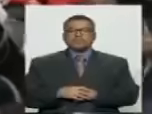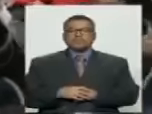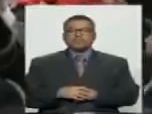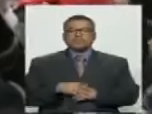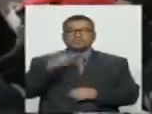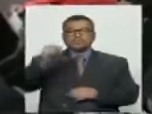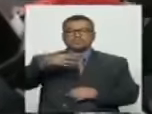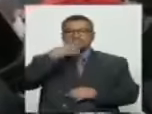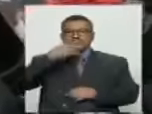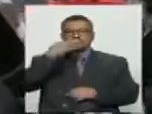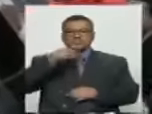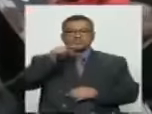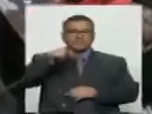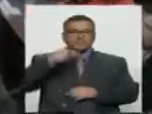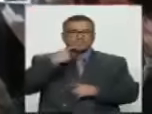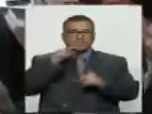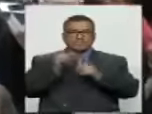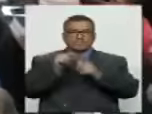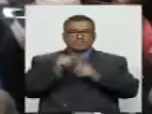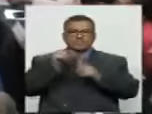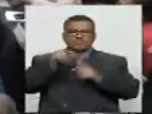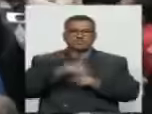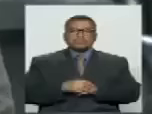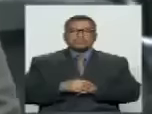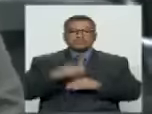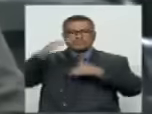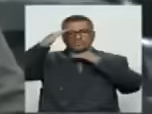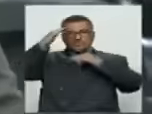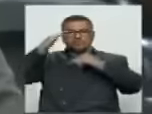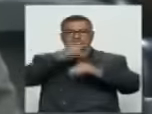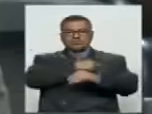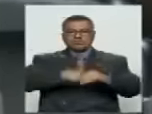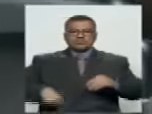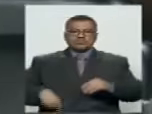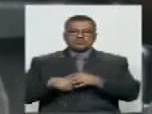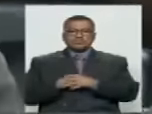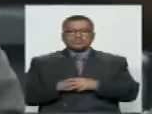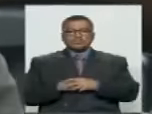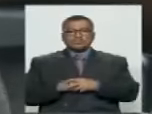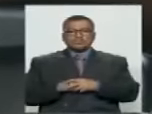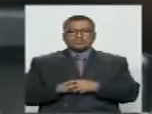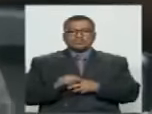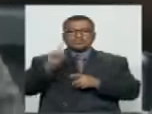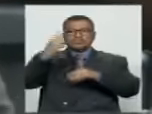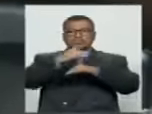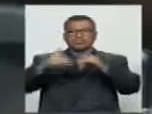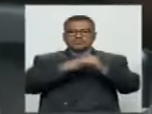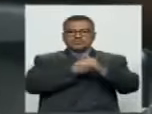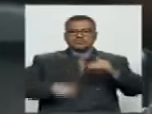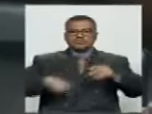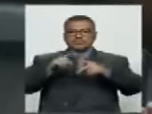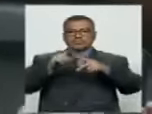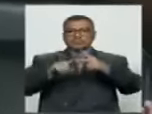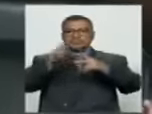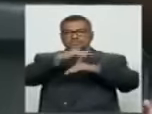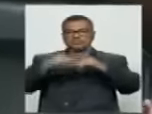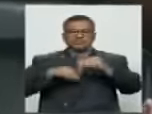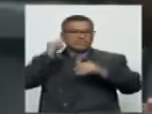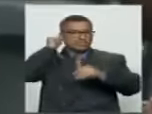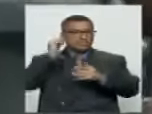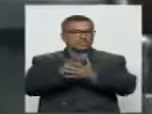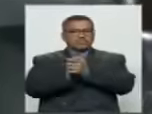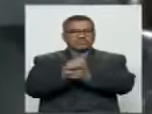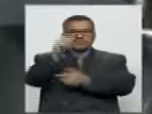Buenas tardes. Hemos pedido este derecho de palabra. Saludos, ciudadano presidente, primer vicepresidente, segunda vicepresidenta, colegas